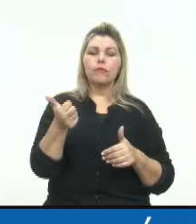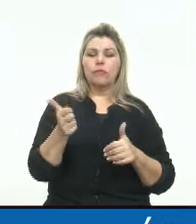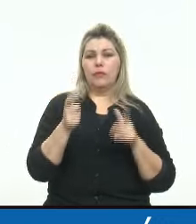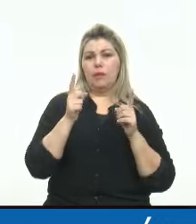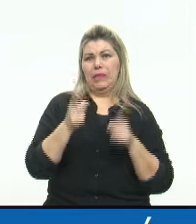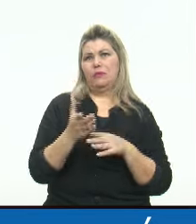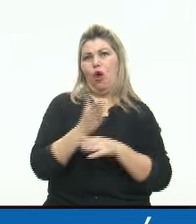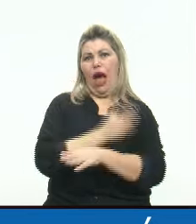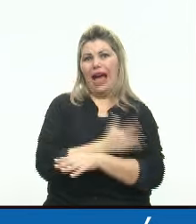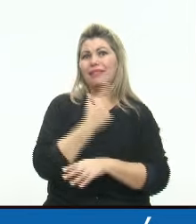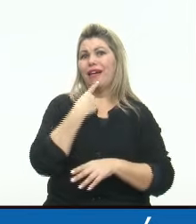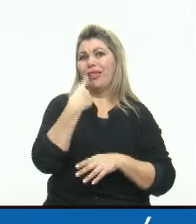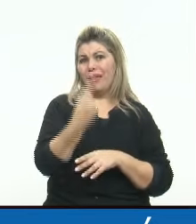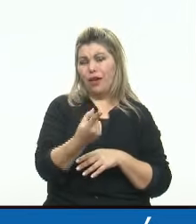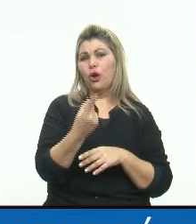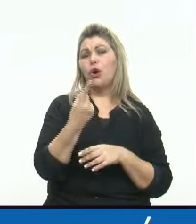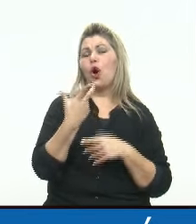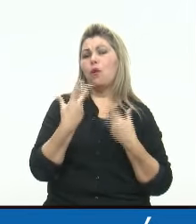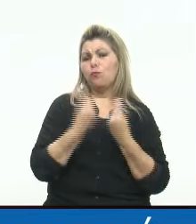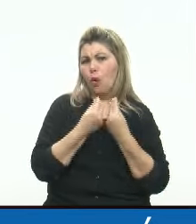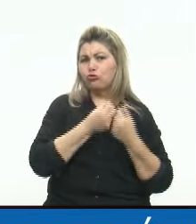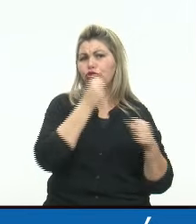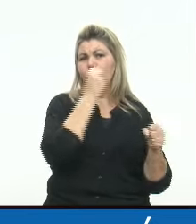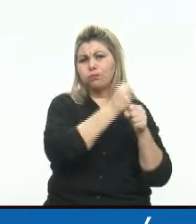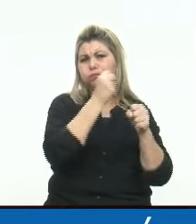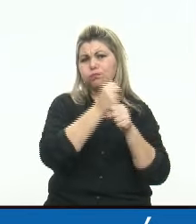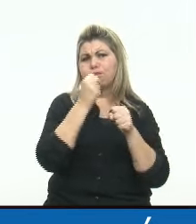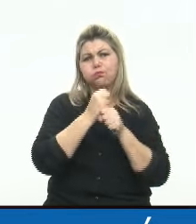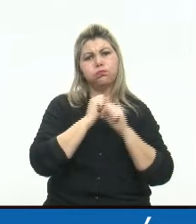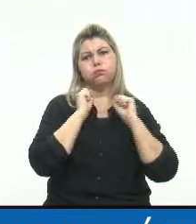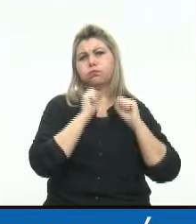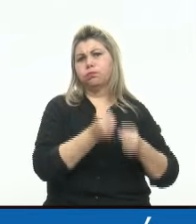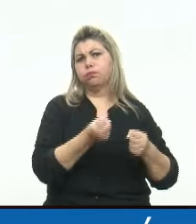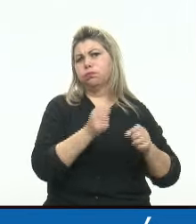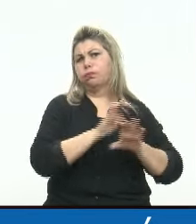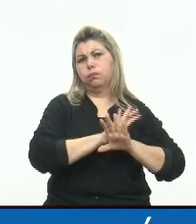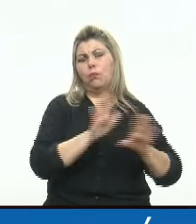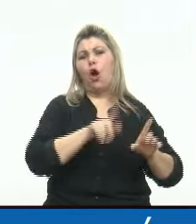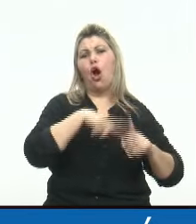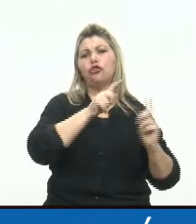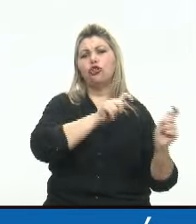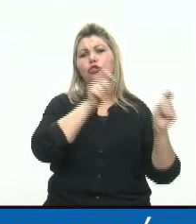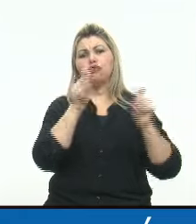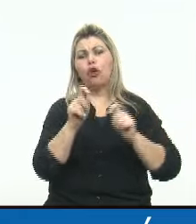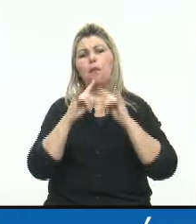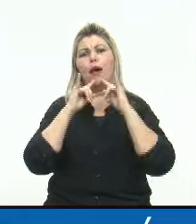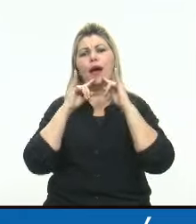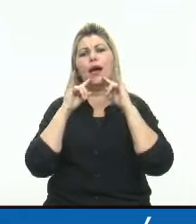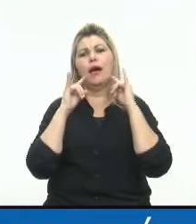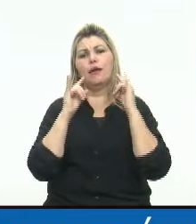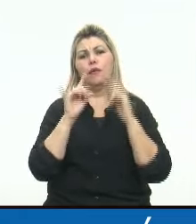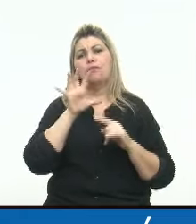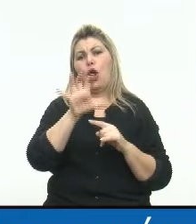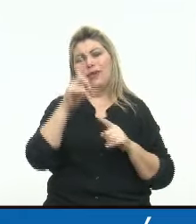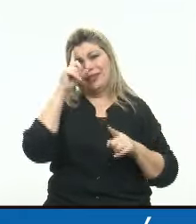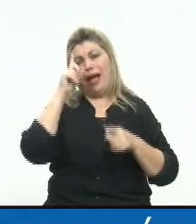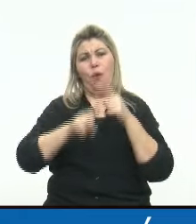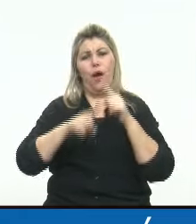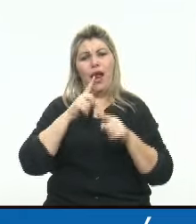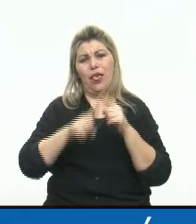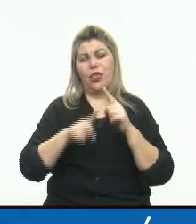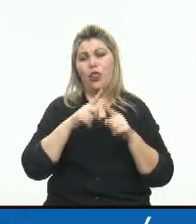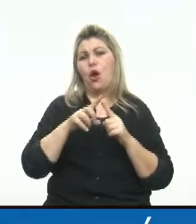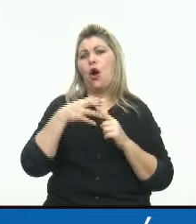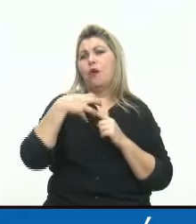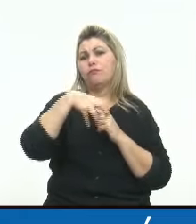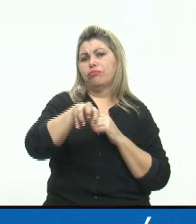informó, gran cantidad de obras se rescindirán, otras iniciarán procesos de transferencia para su culminación de común acuerdo a